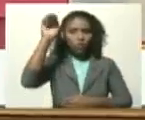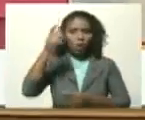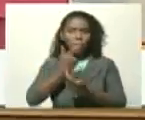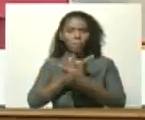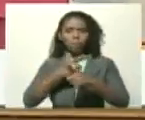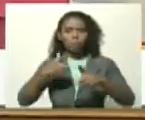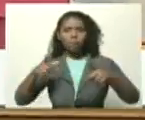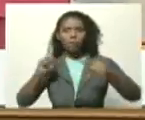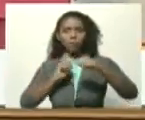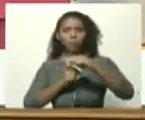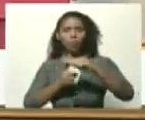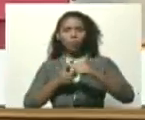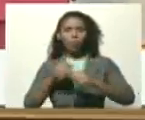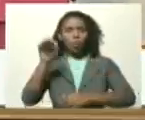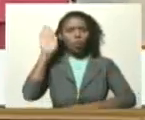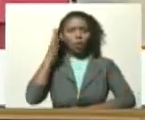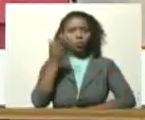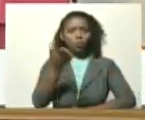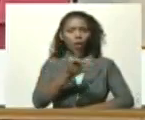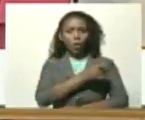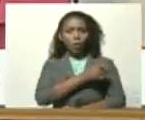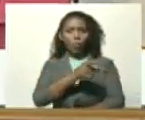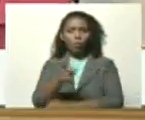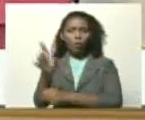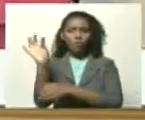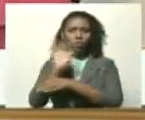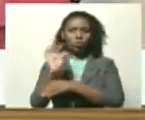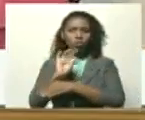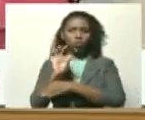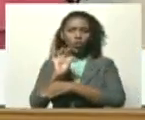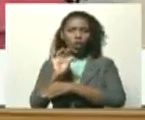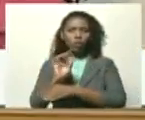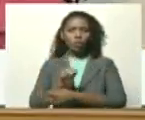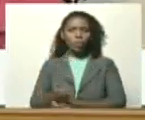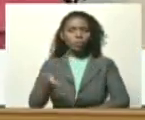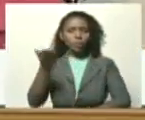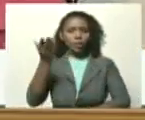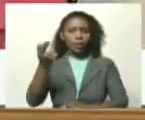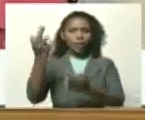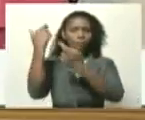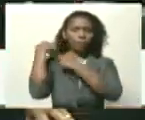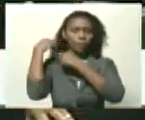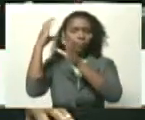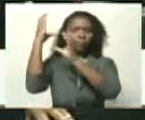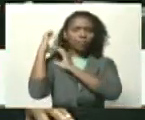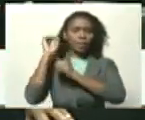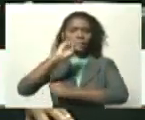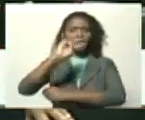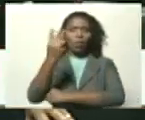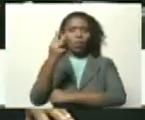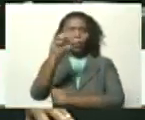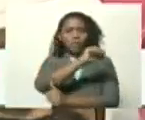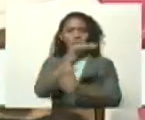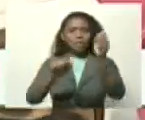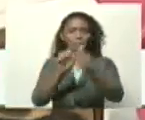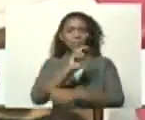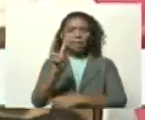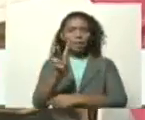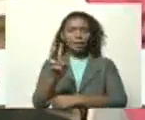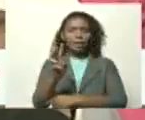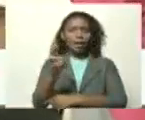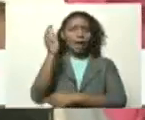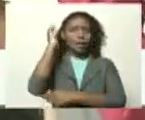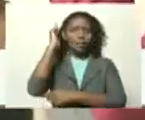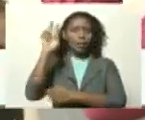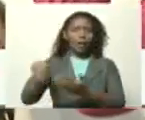prosperidad? ¿Jura usted cumplir con las funciones inherentes a su cargo de segunda vicepresidenta de la Asamblea Nacional y